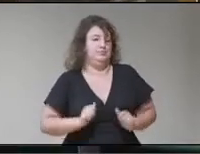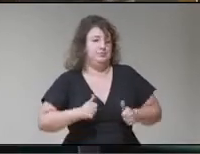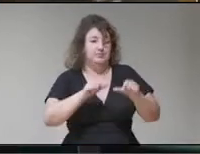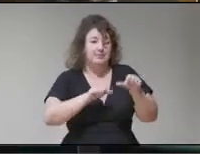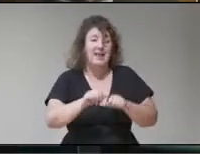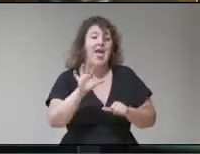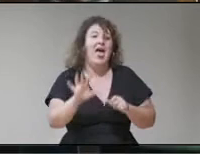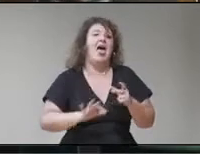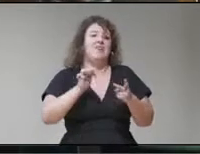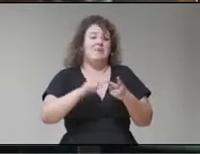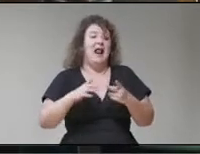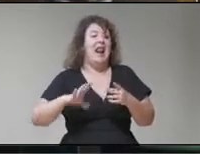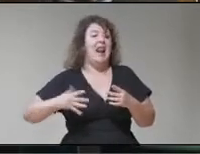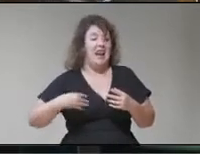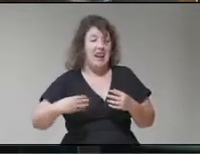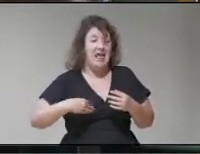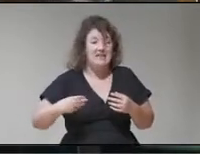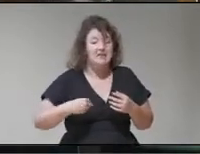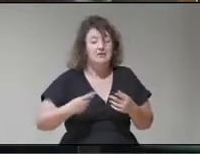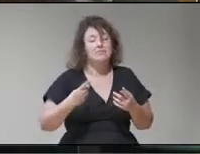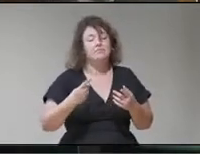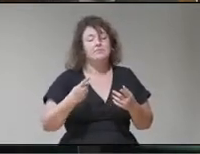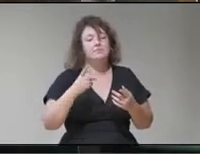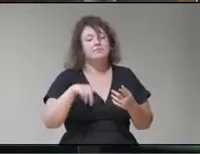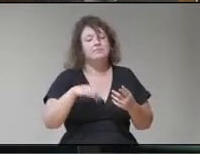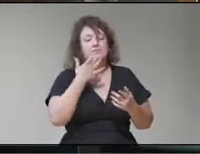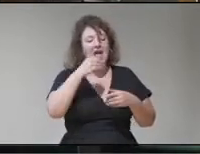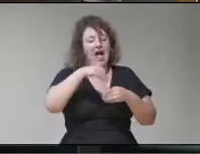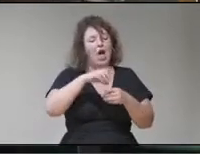bien, en la leche humana existen una serie de